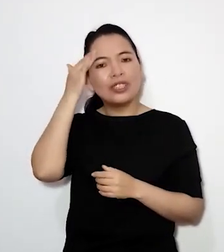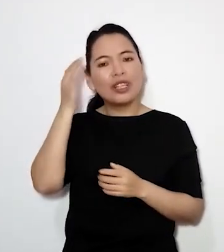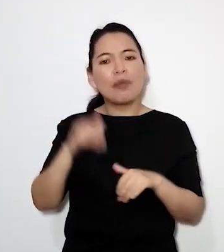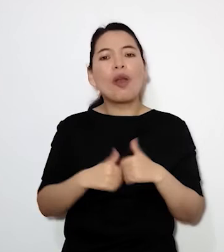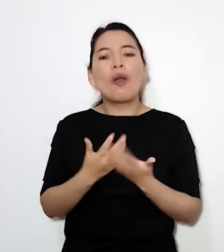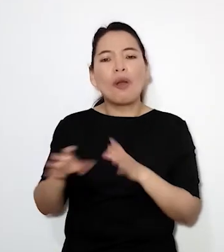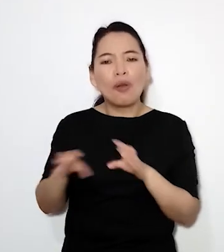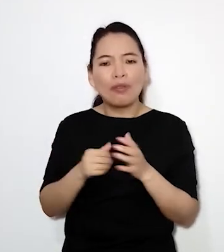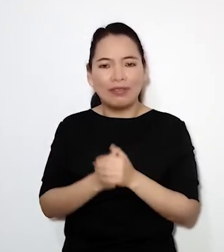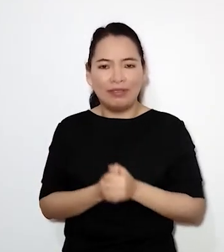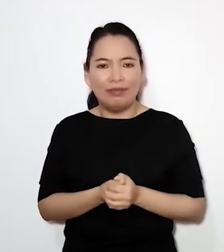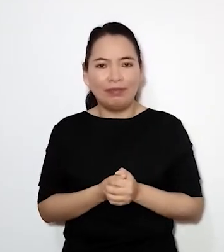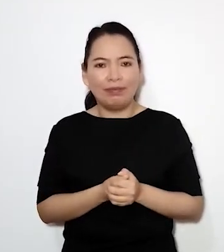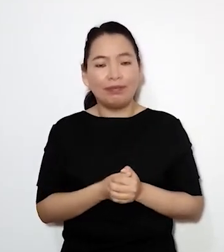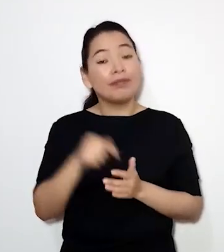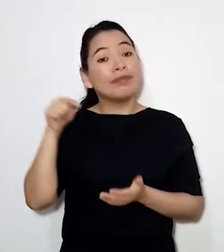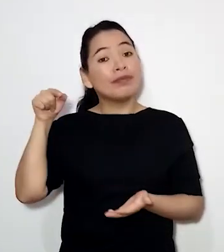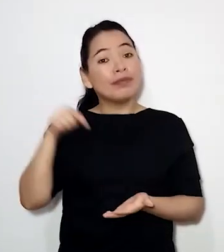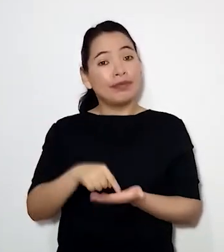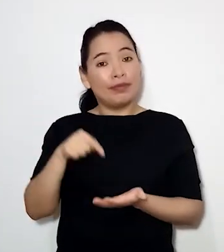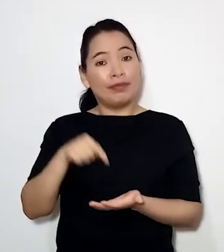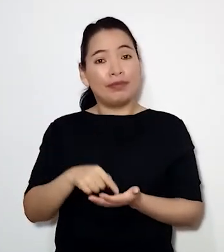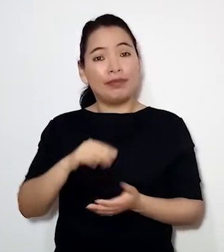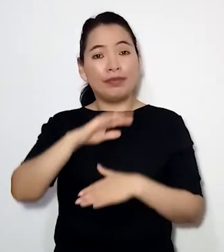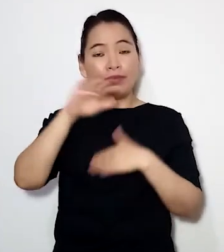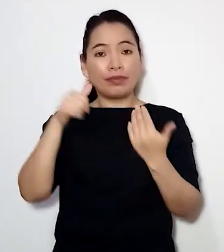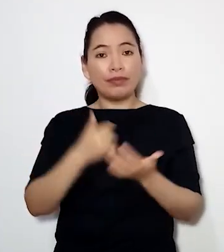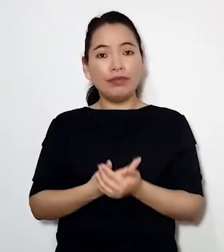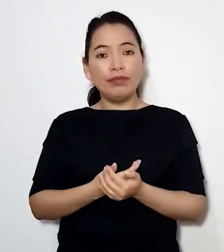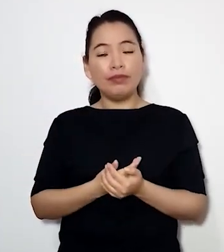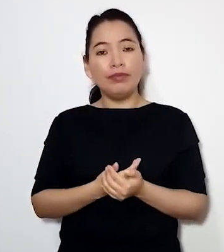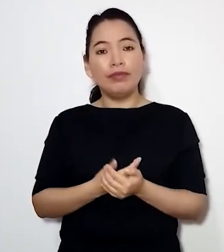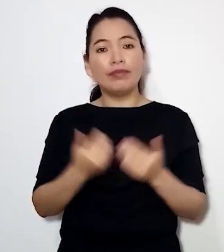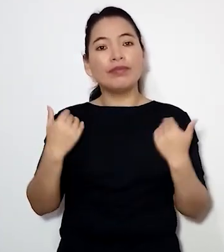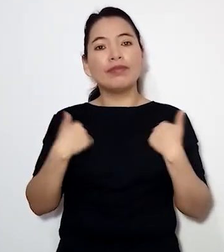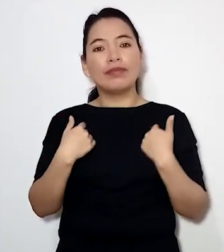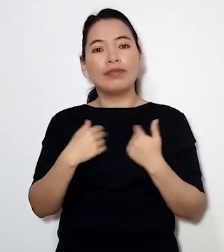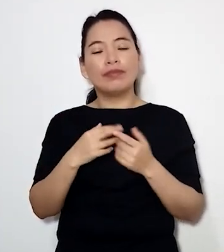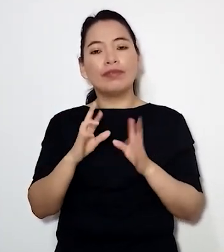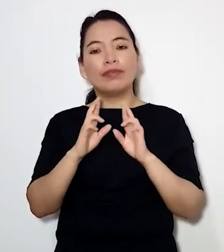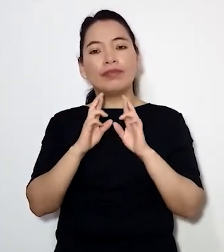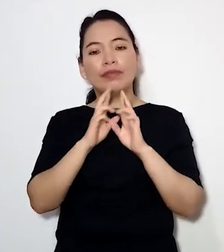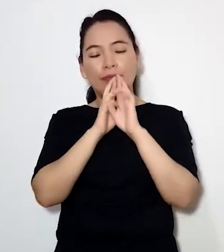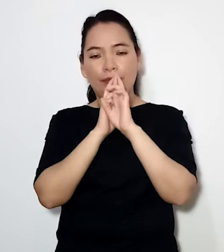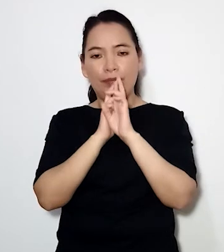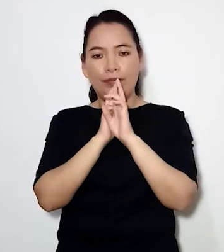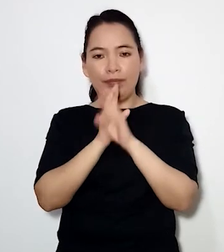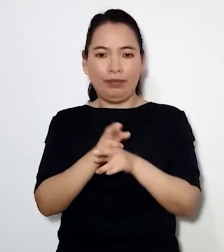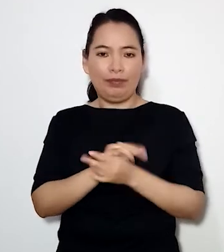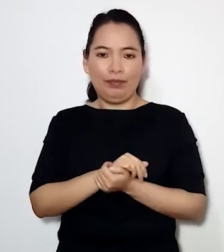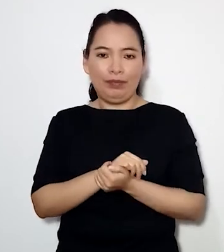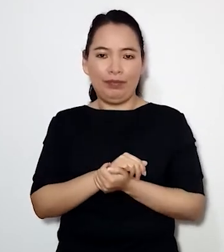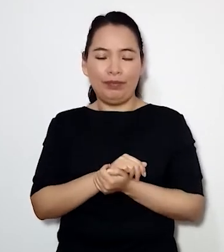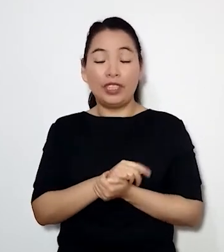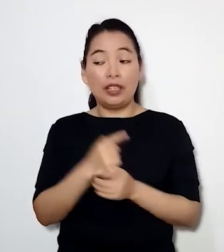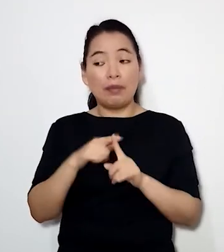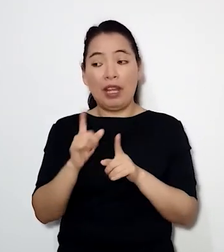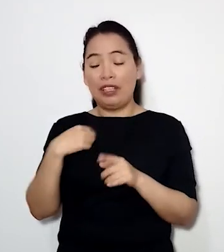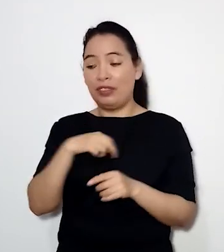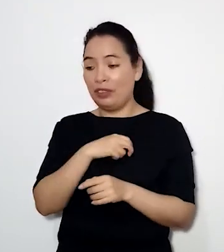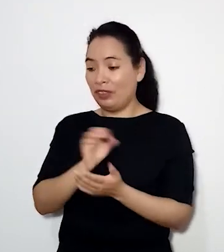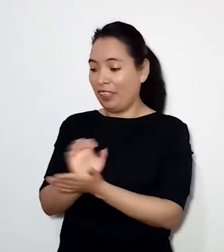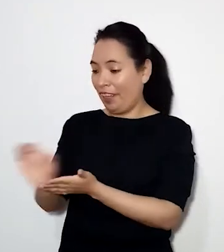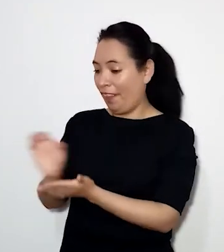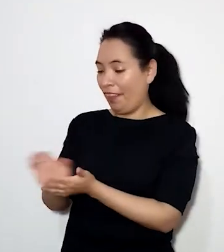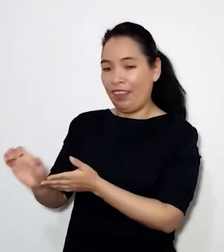ahí todos tienen respuesta para todo. Pero si excluimos a la mayoría y si excluimos a muchos, entonces ¿cómo